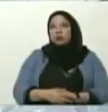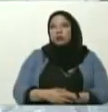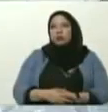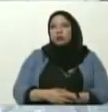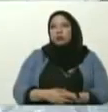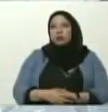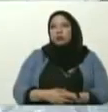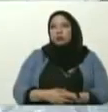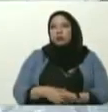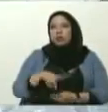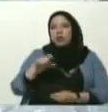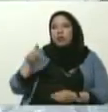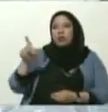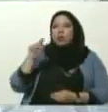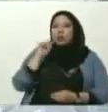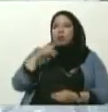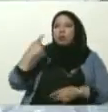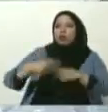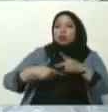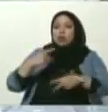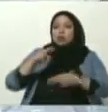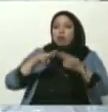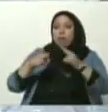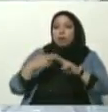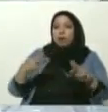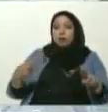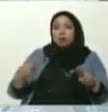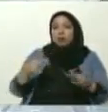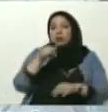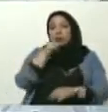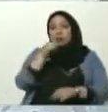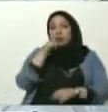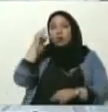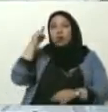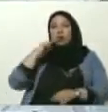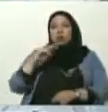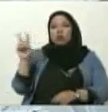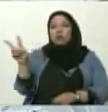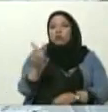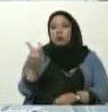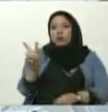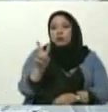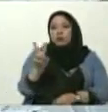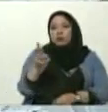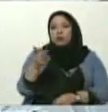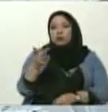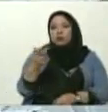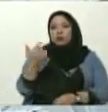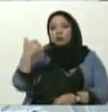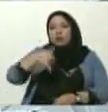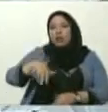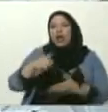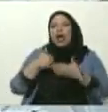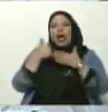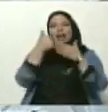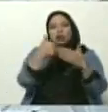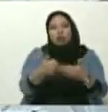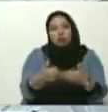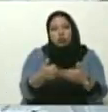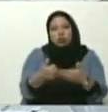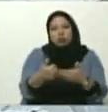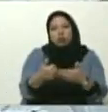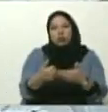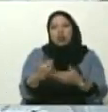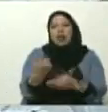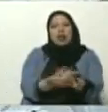pauta en lo que es el proceso nacional, de paz para la República Bolivariana de Venezuela en la ayuda directa al